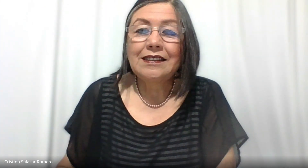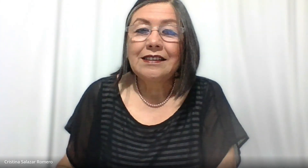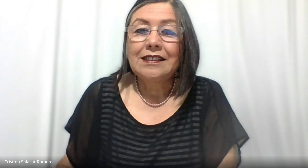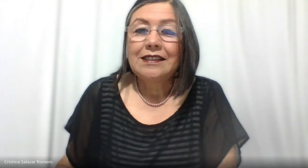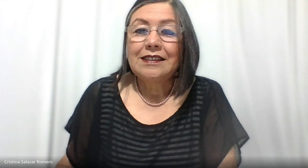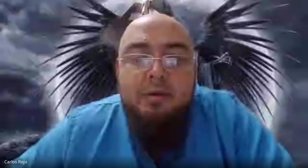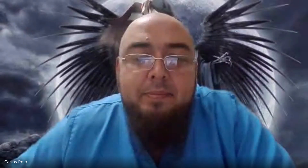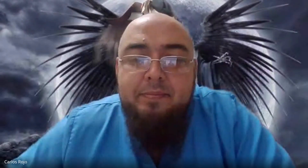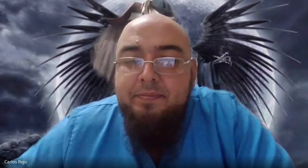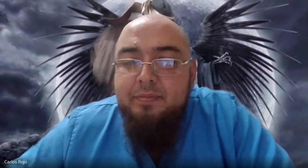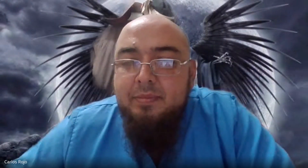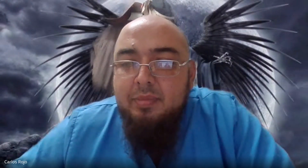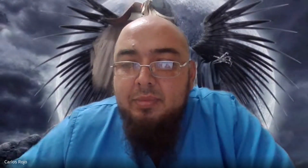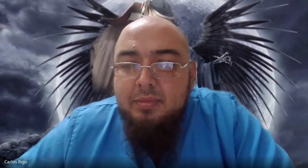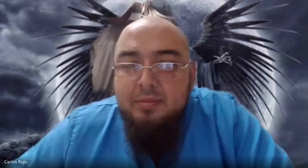No,